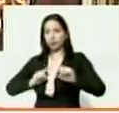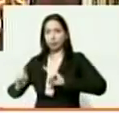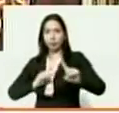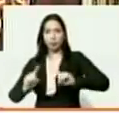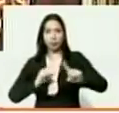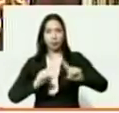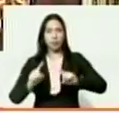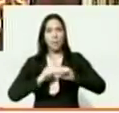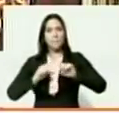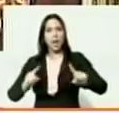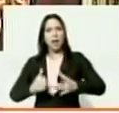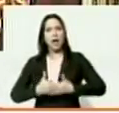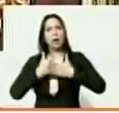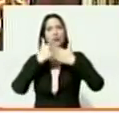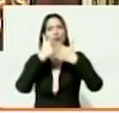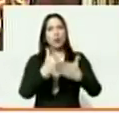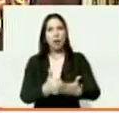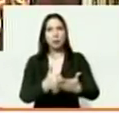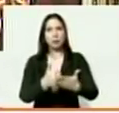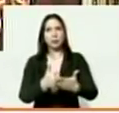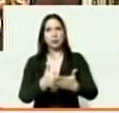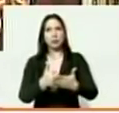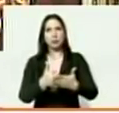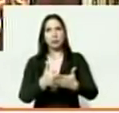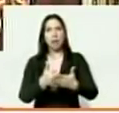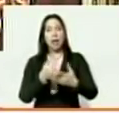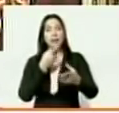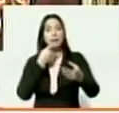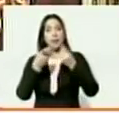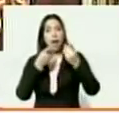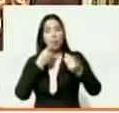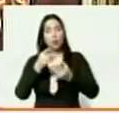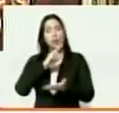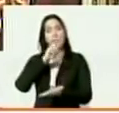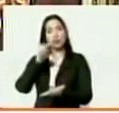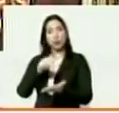para ayudar al diálogo nacional